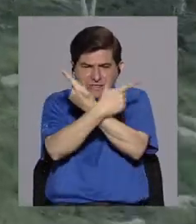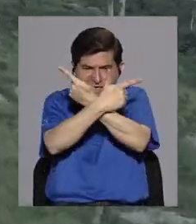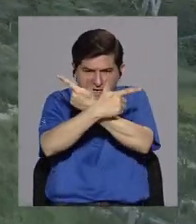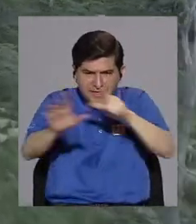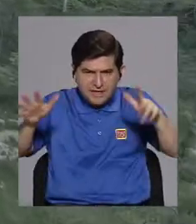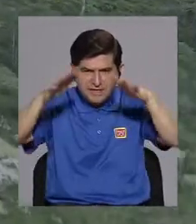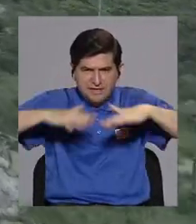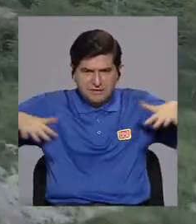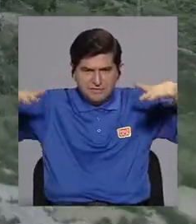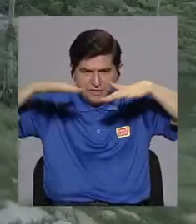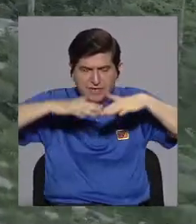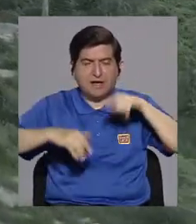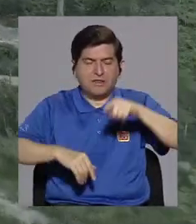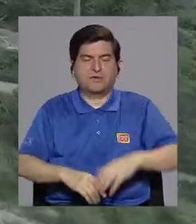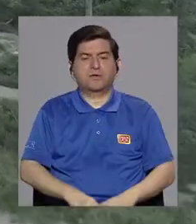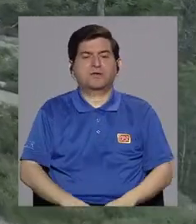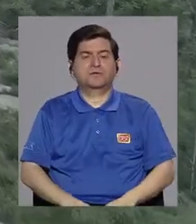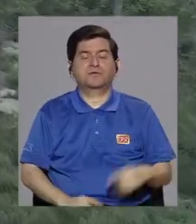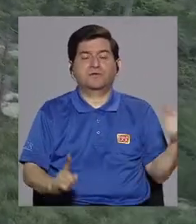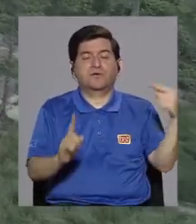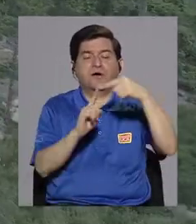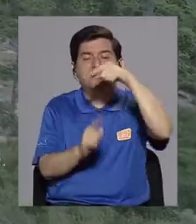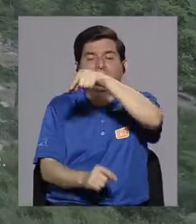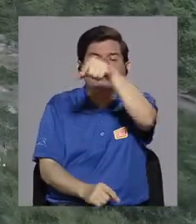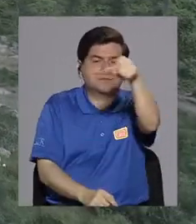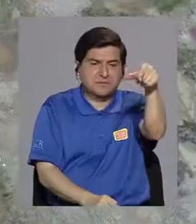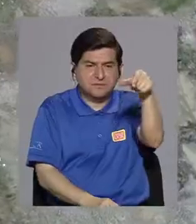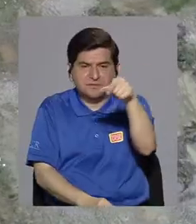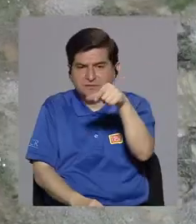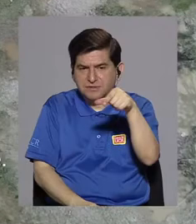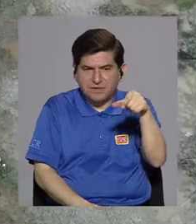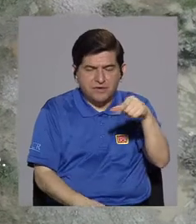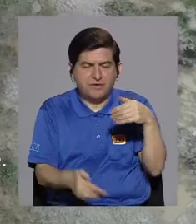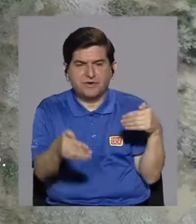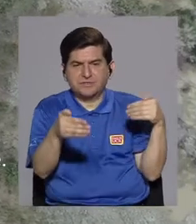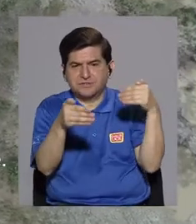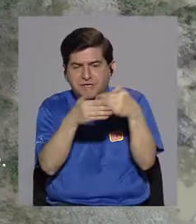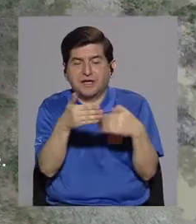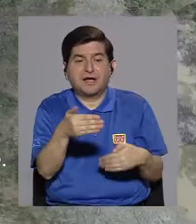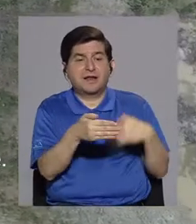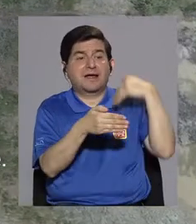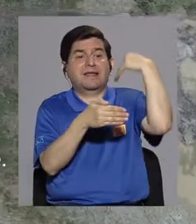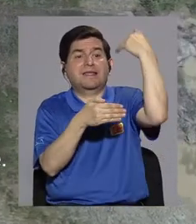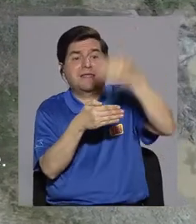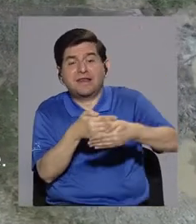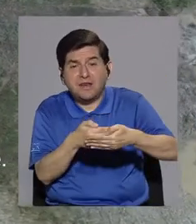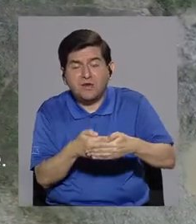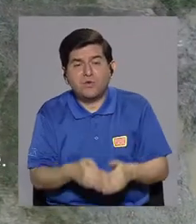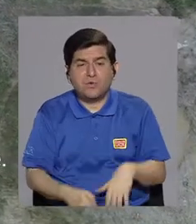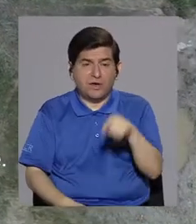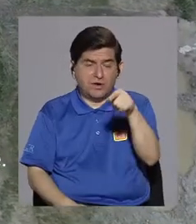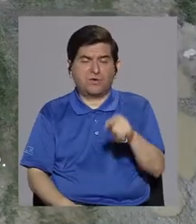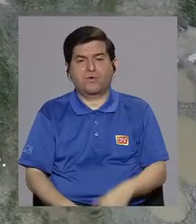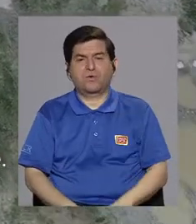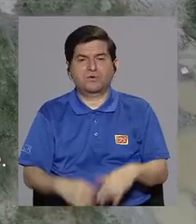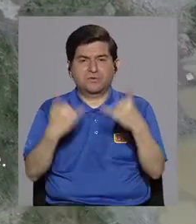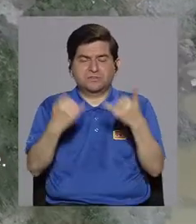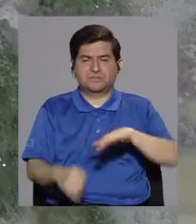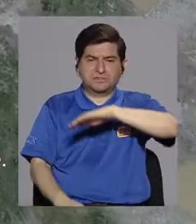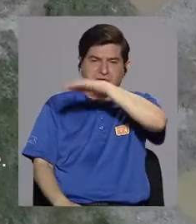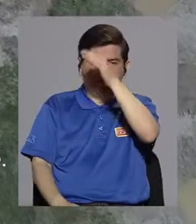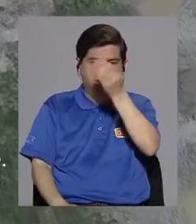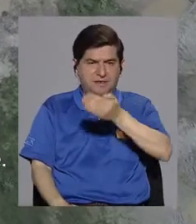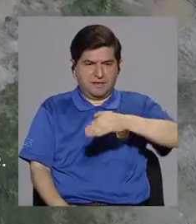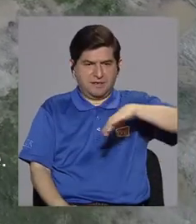ambiente. Ese mercurio va a ir a la cuenca fluvial más cercana y luego se va a depositar en la cuenca marina,